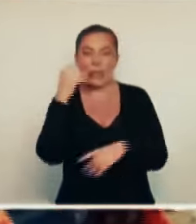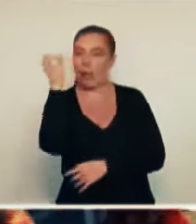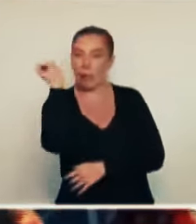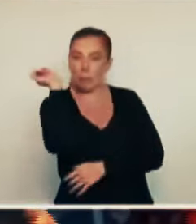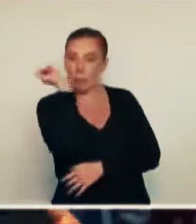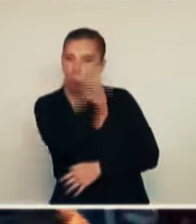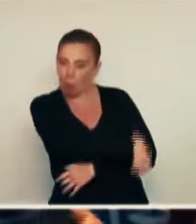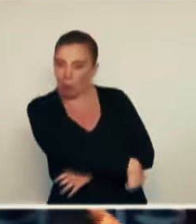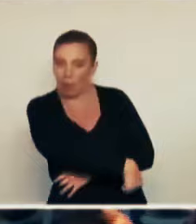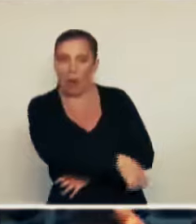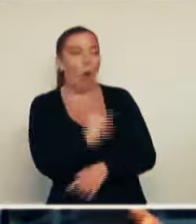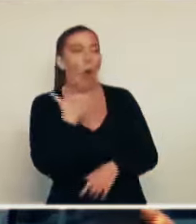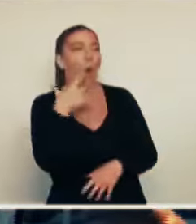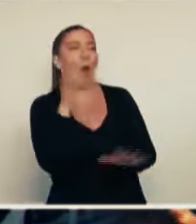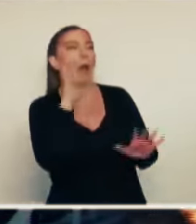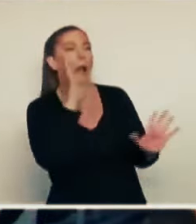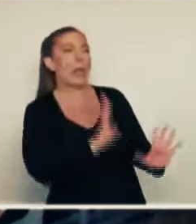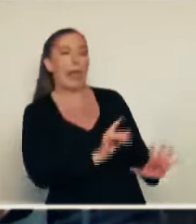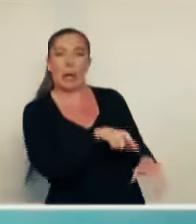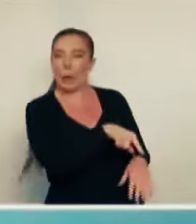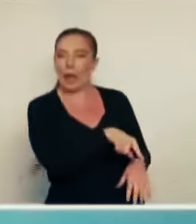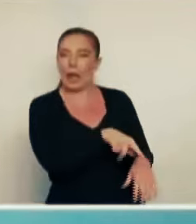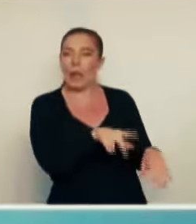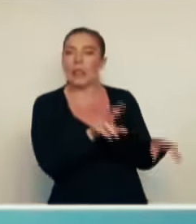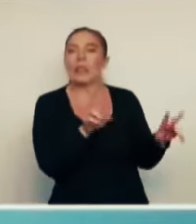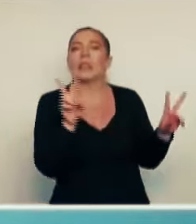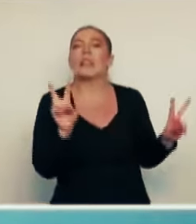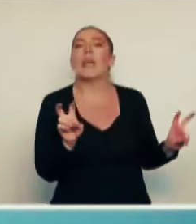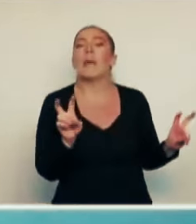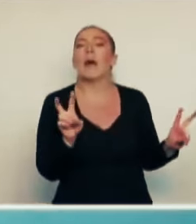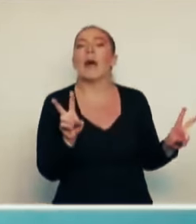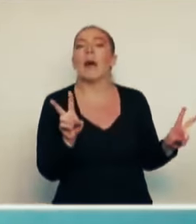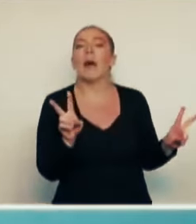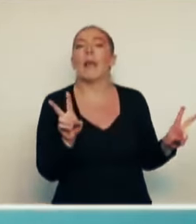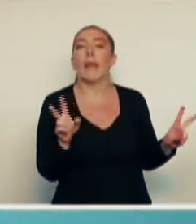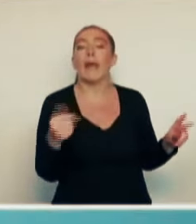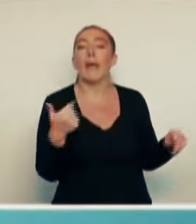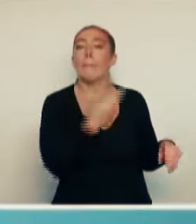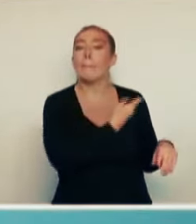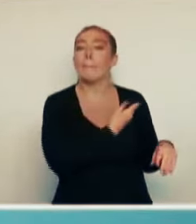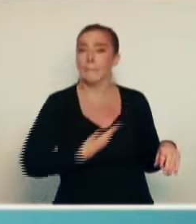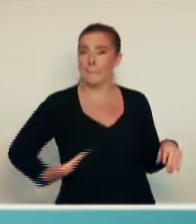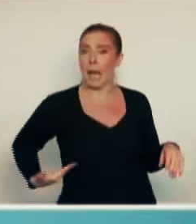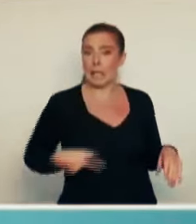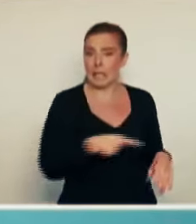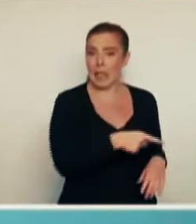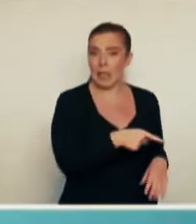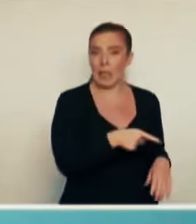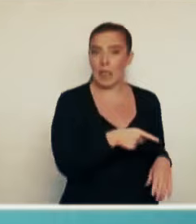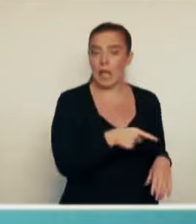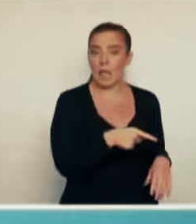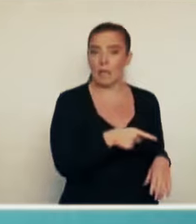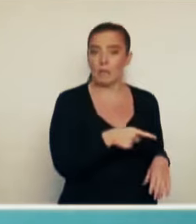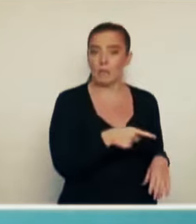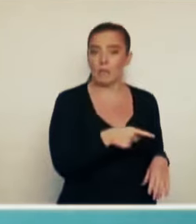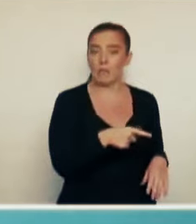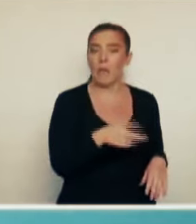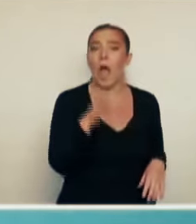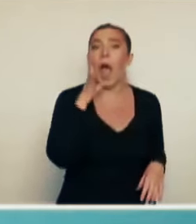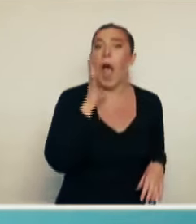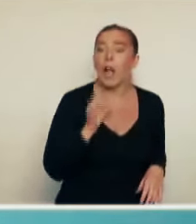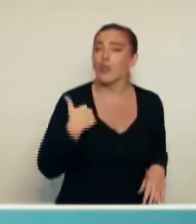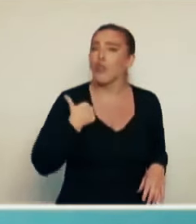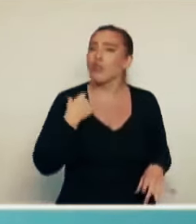legitimidad de origen del presidente. Si hay algo que siempre